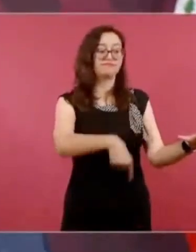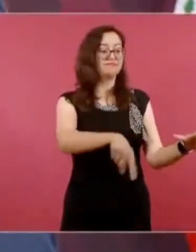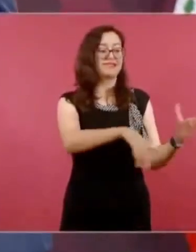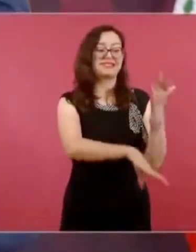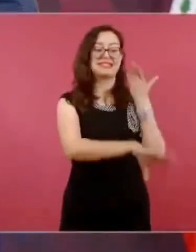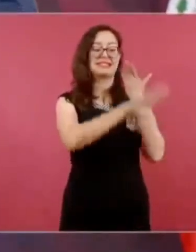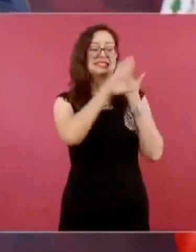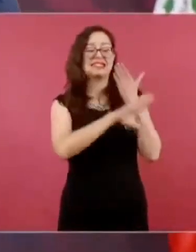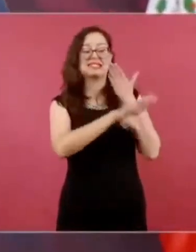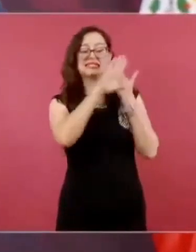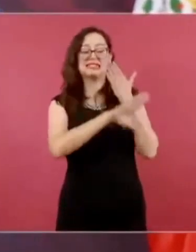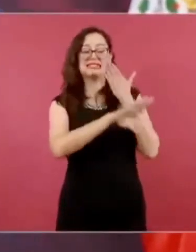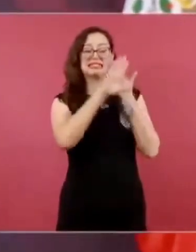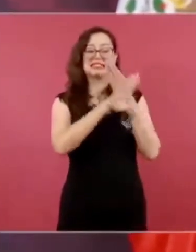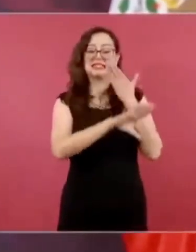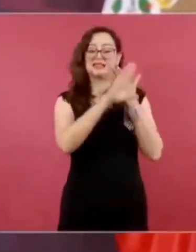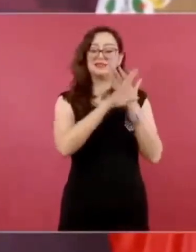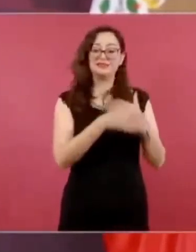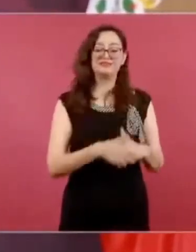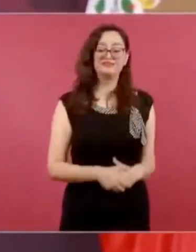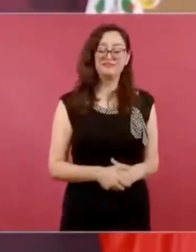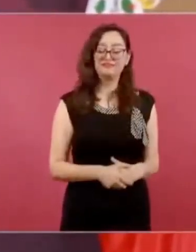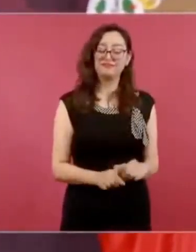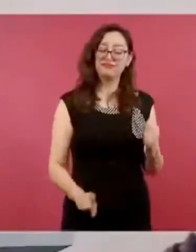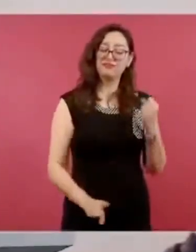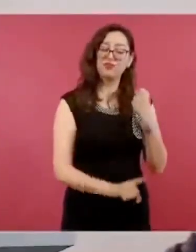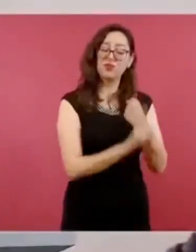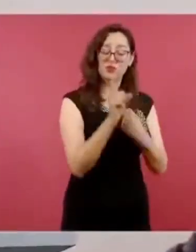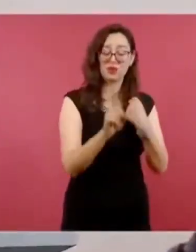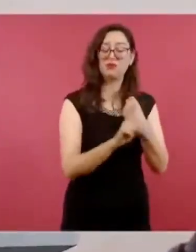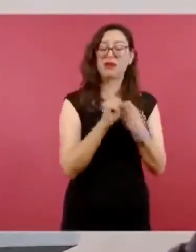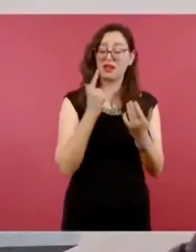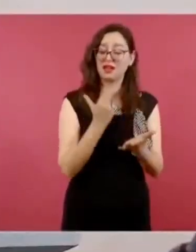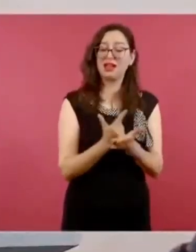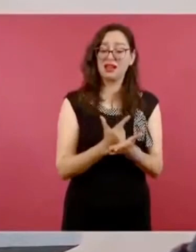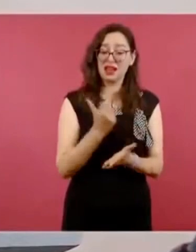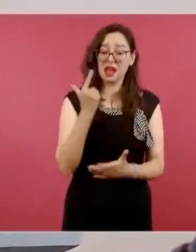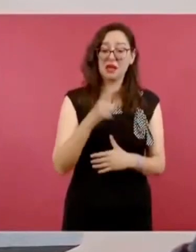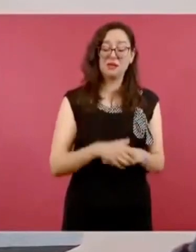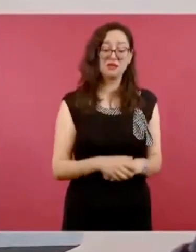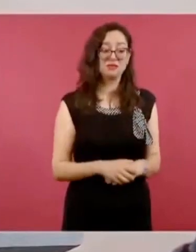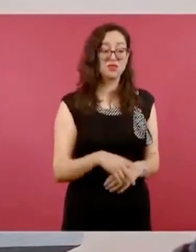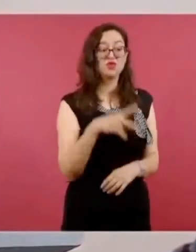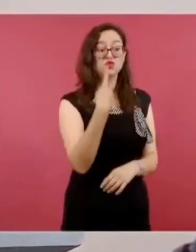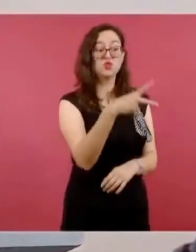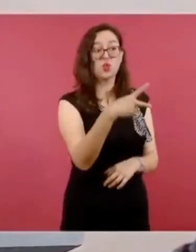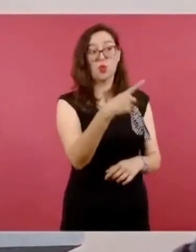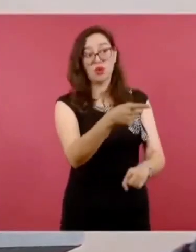es muy egoísta lo que defienden.